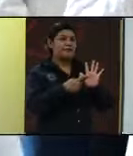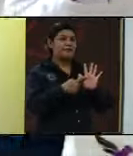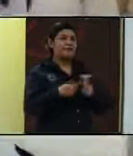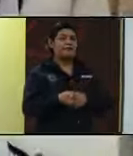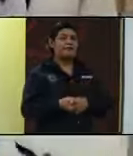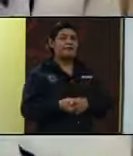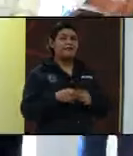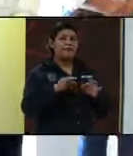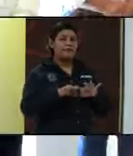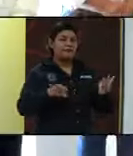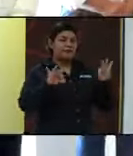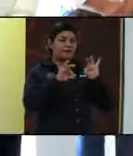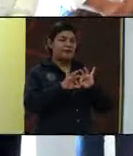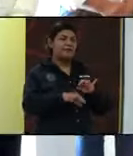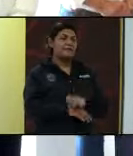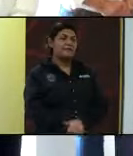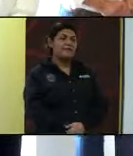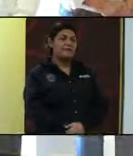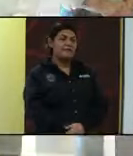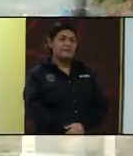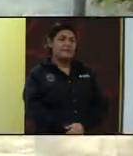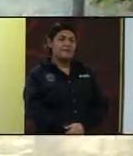de este importante evento.